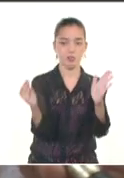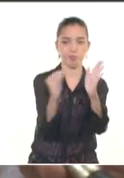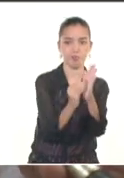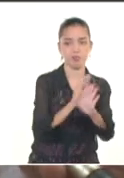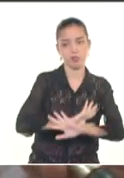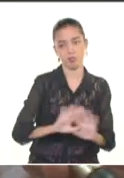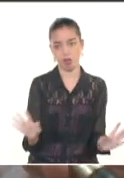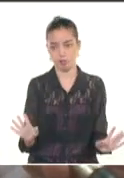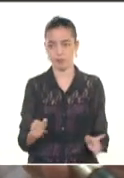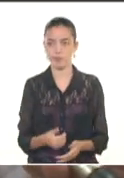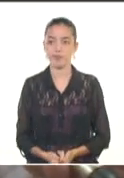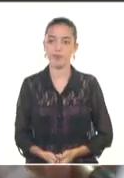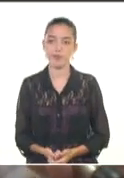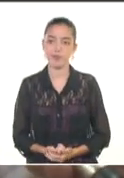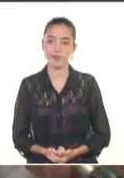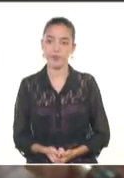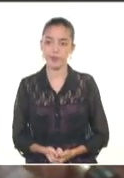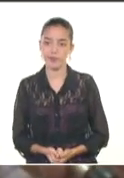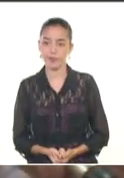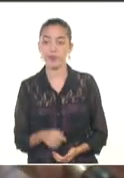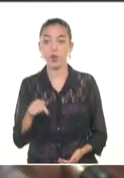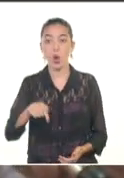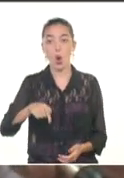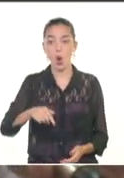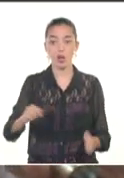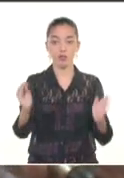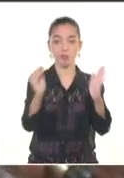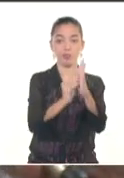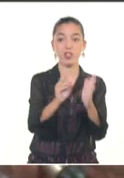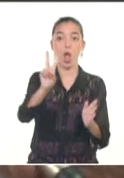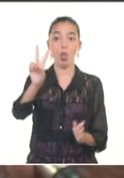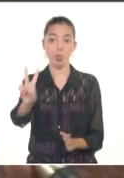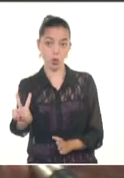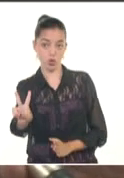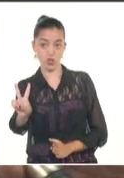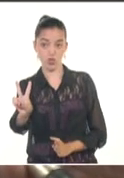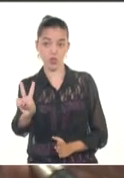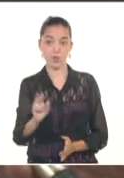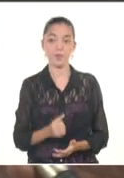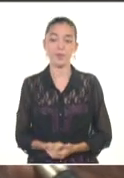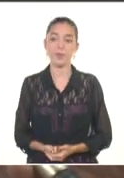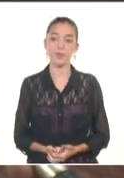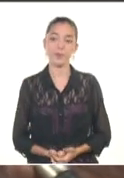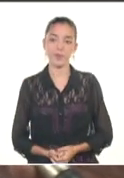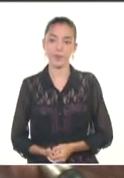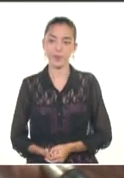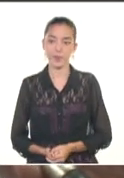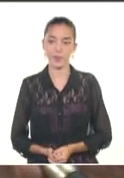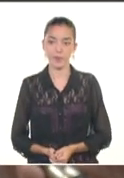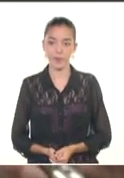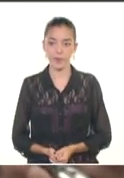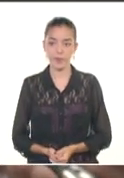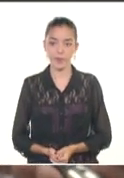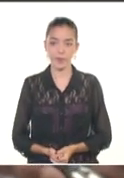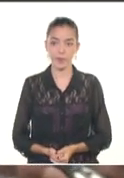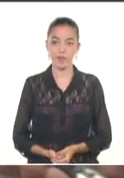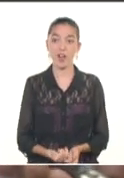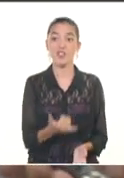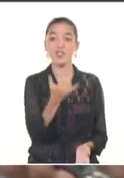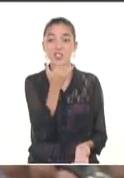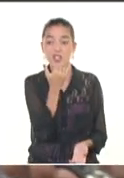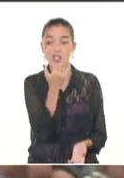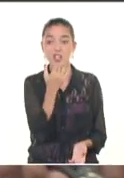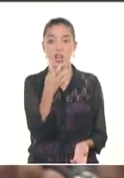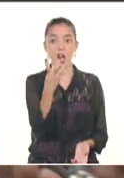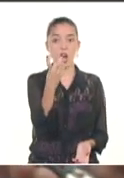unidad nuevamente al sistema y tendríamos dos incorporaciones en el día de hoy en el sistema. Tenemos fuera además la unidad número 8 de la termoeléctrica de Mareque, que